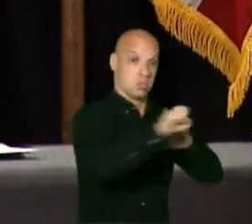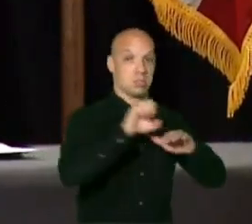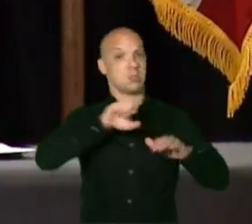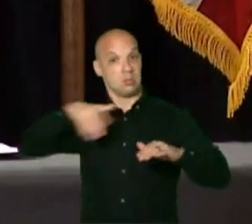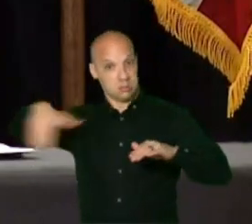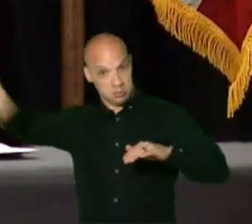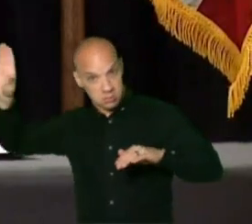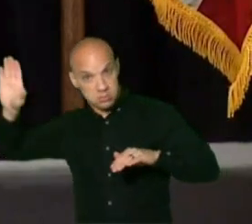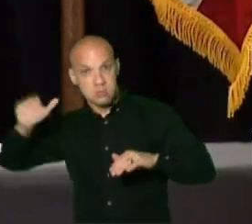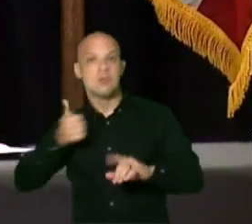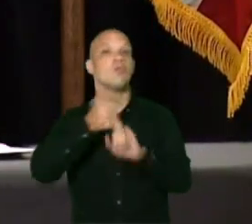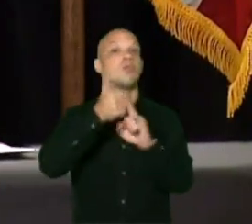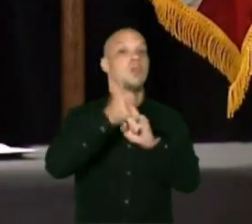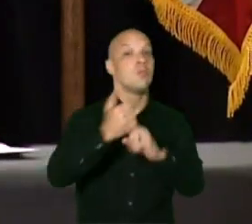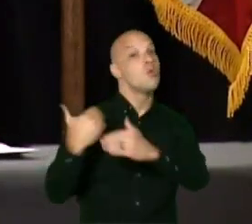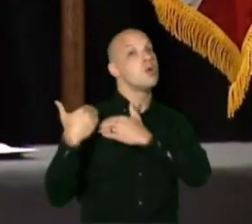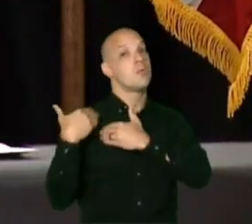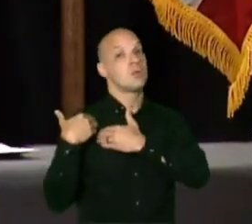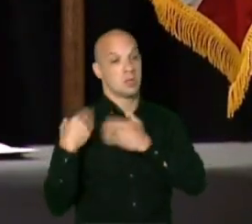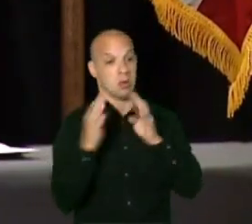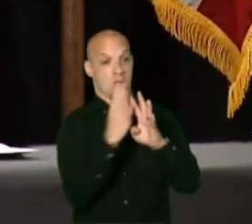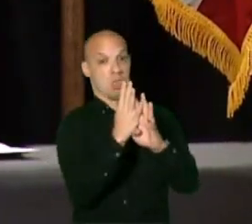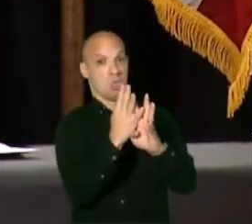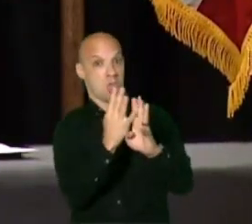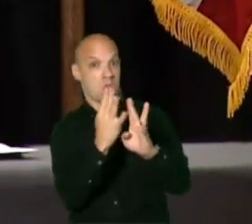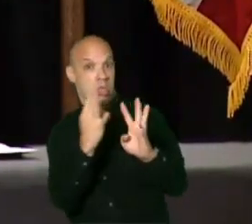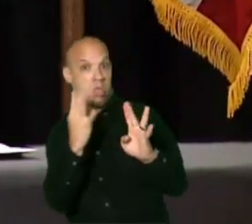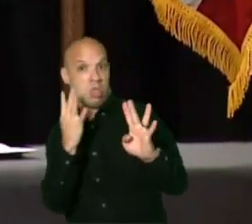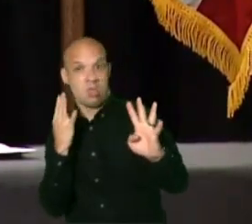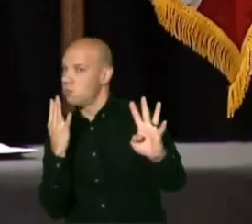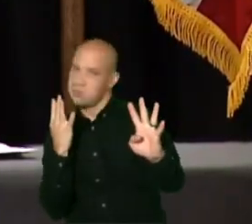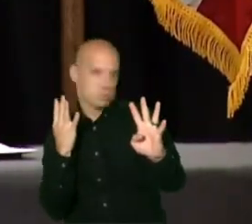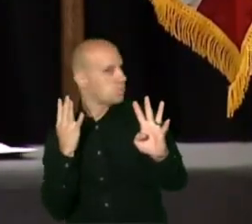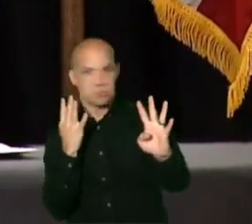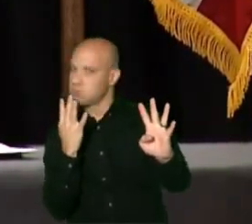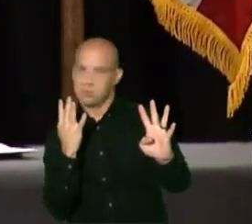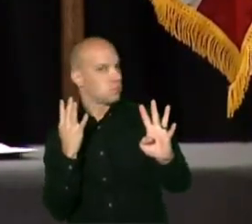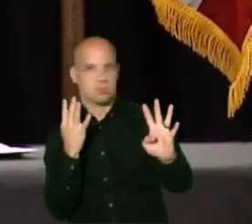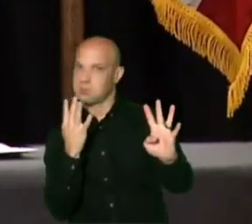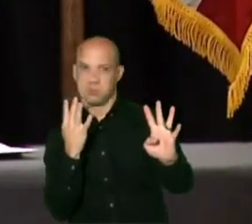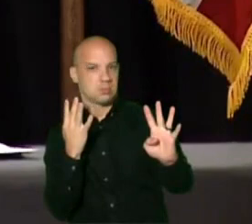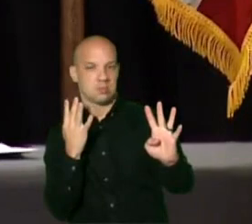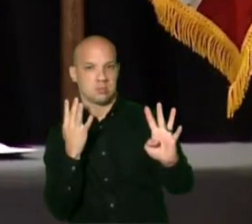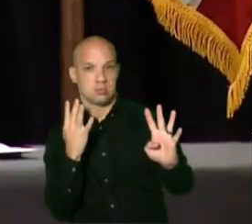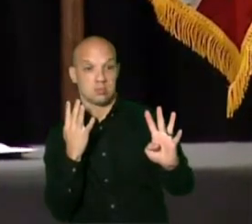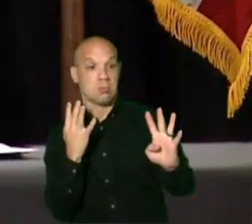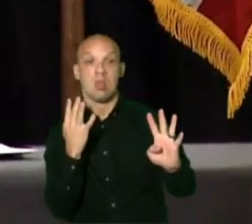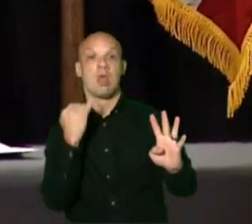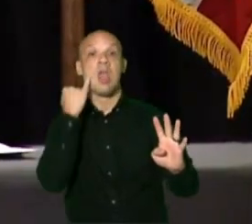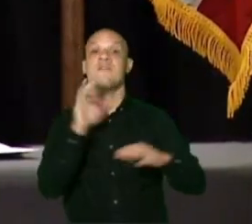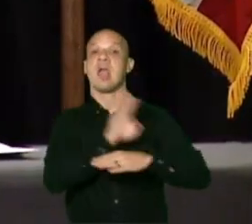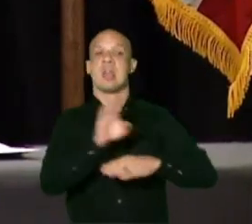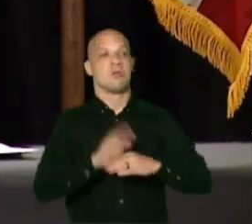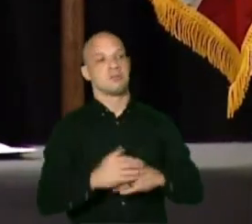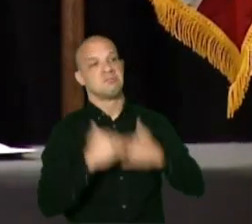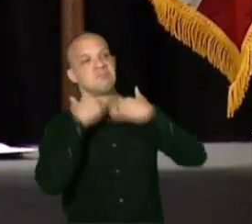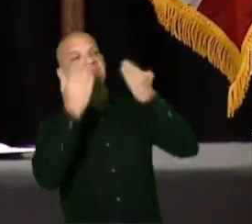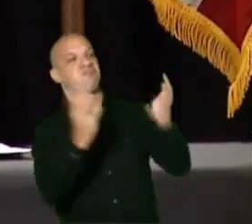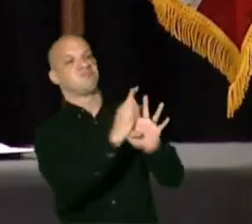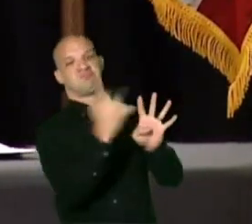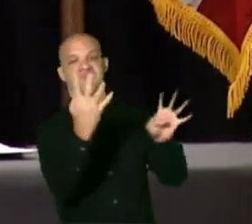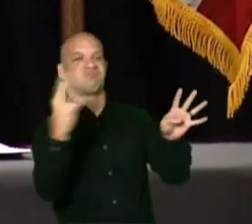es responsable de que no haya filas que promuevan el aglomeramiento de personas. Aquel que incumpla